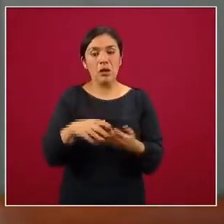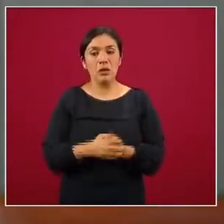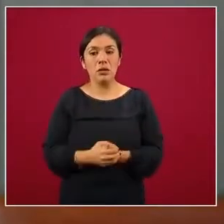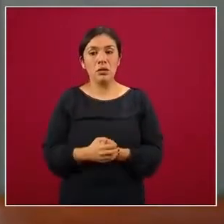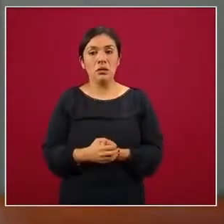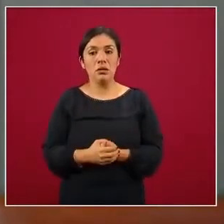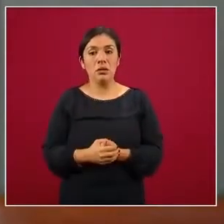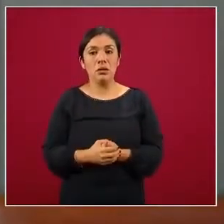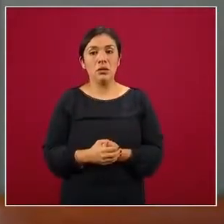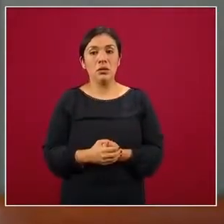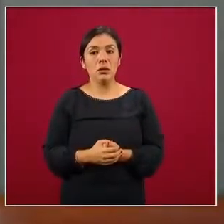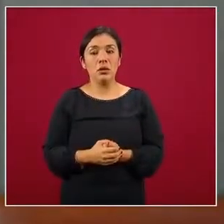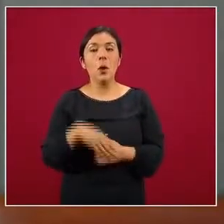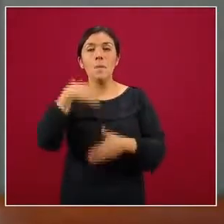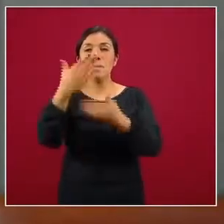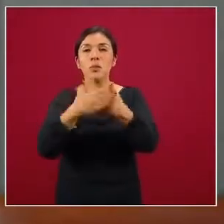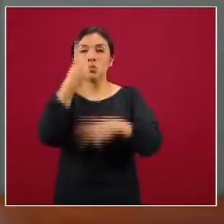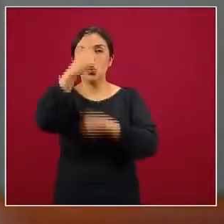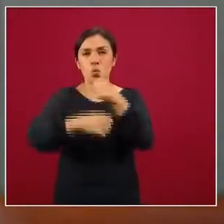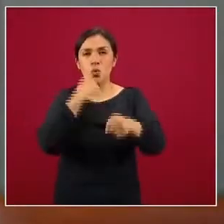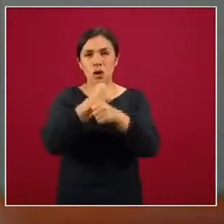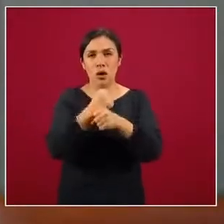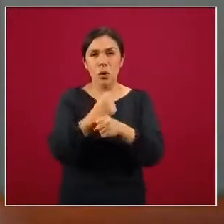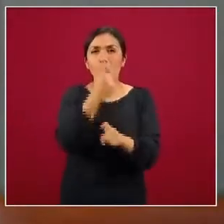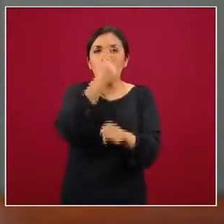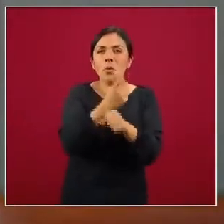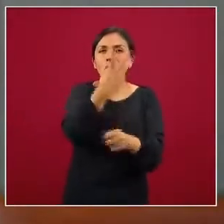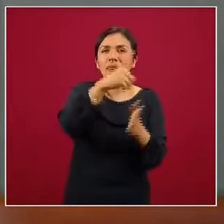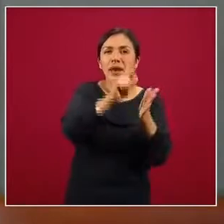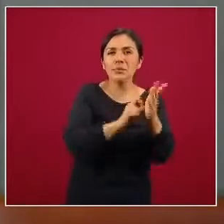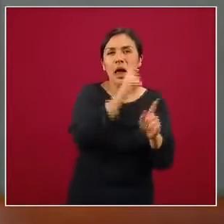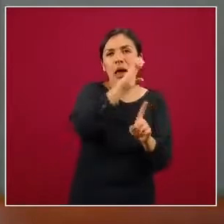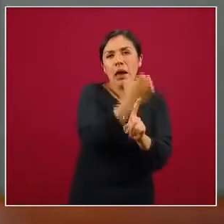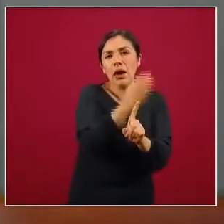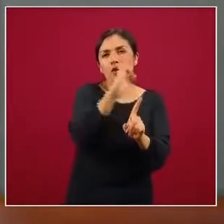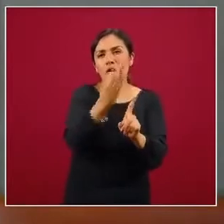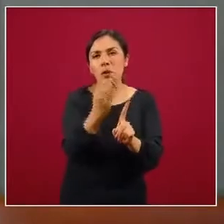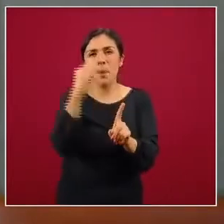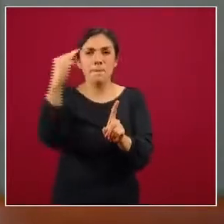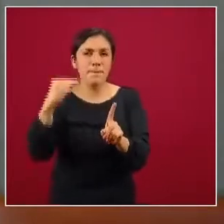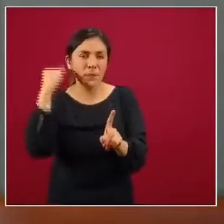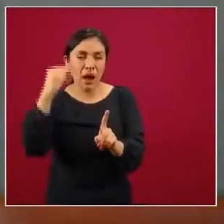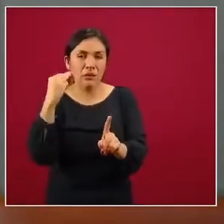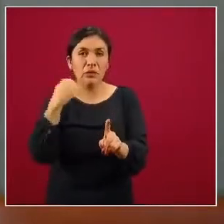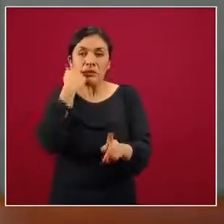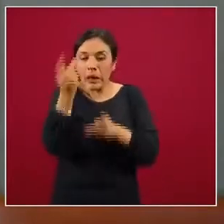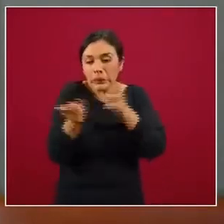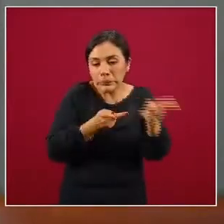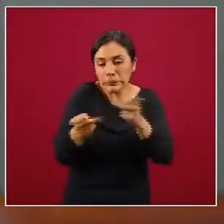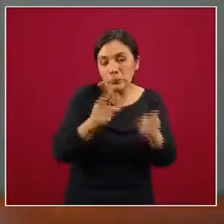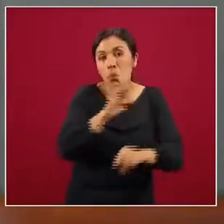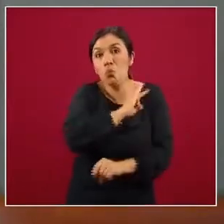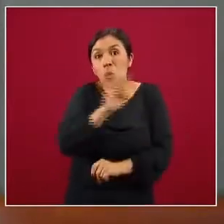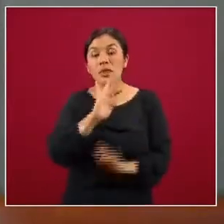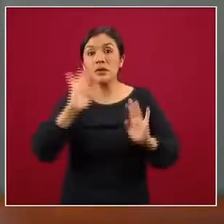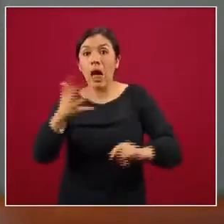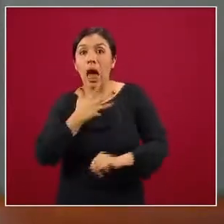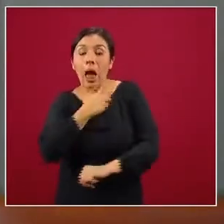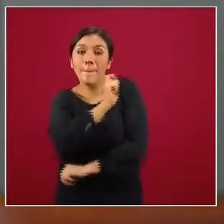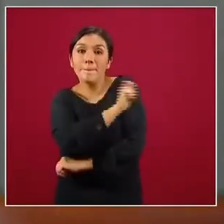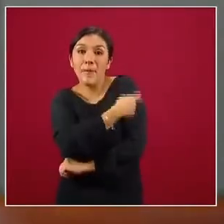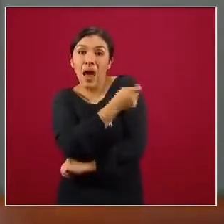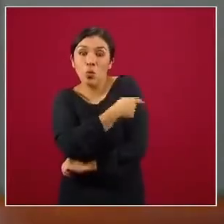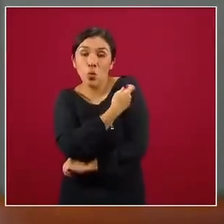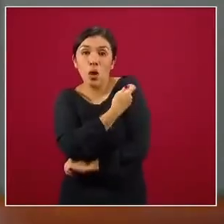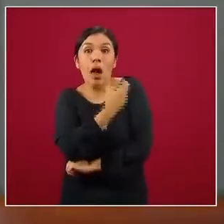del primer trimestre del próximo año que se planea pueda estar la primera vacuna en contra del coronavirus de COVID-19, México